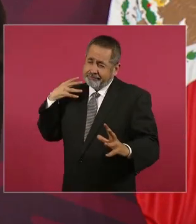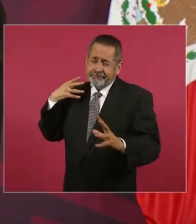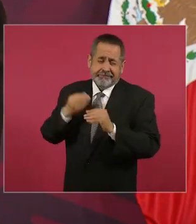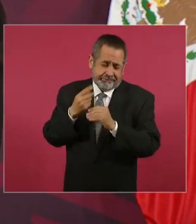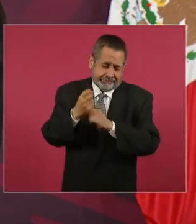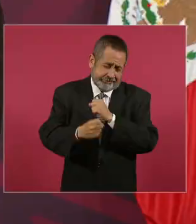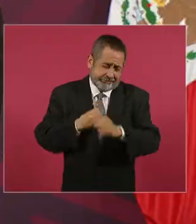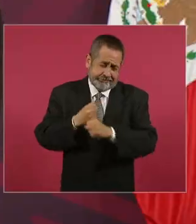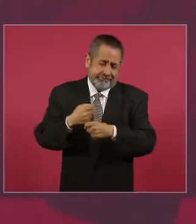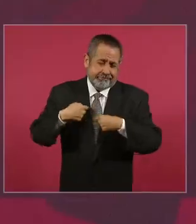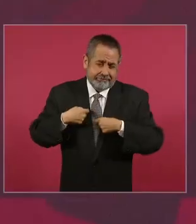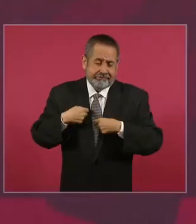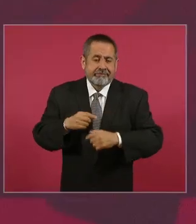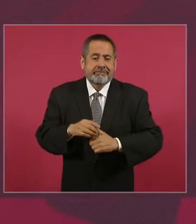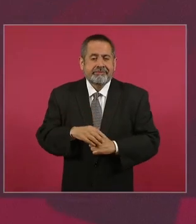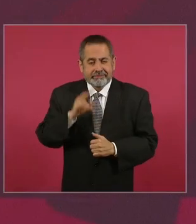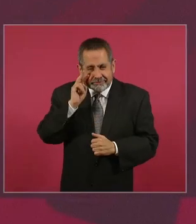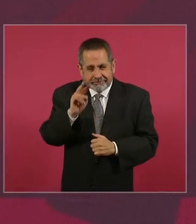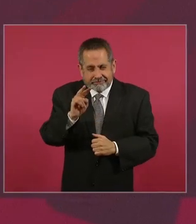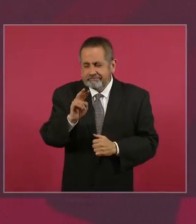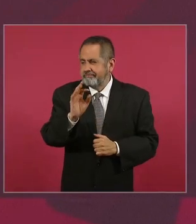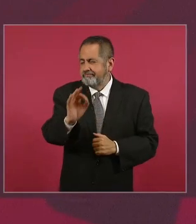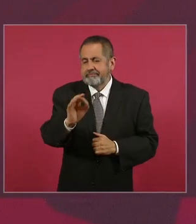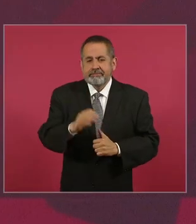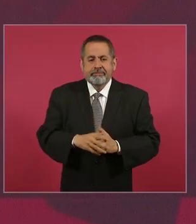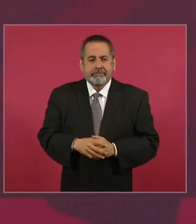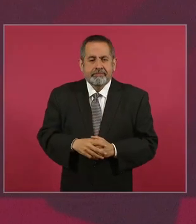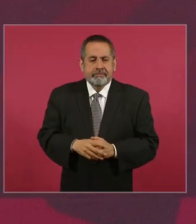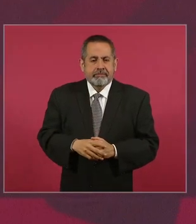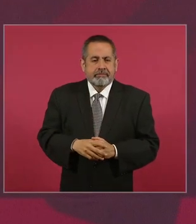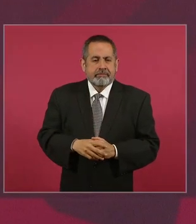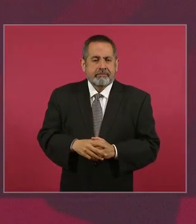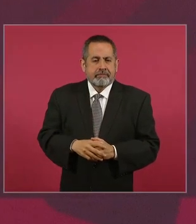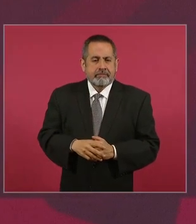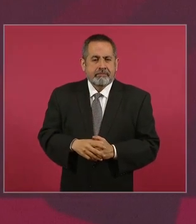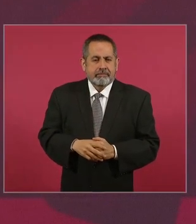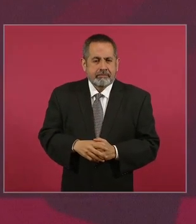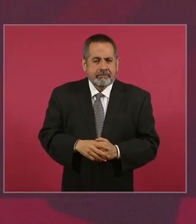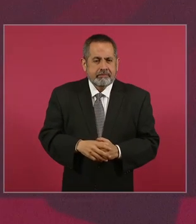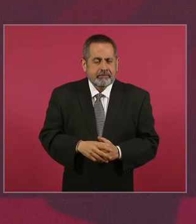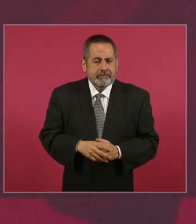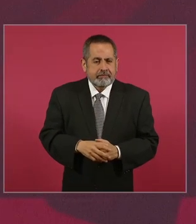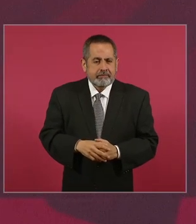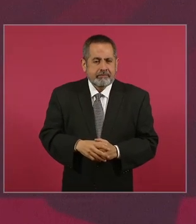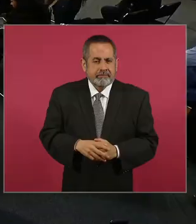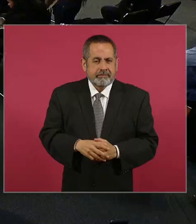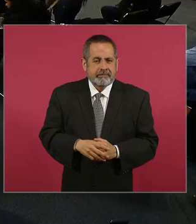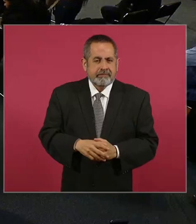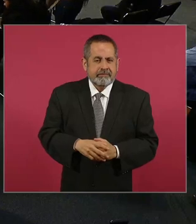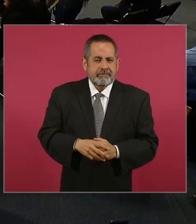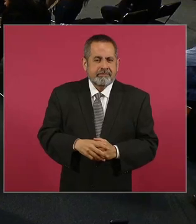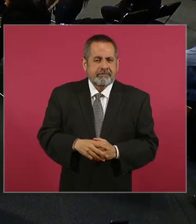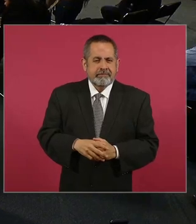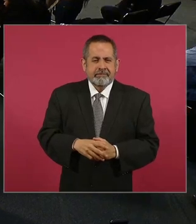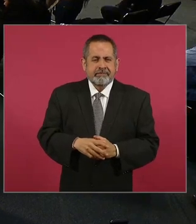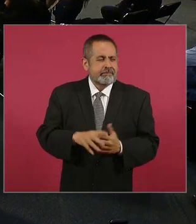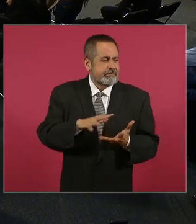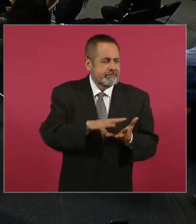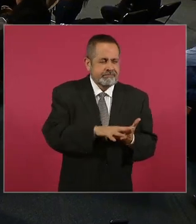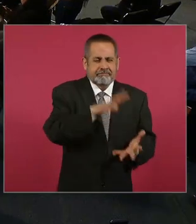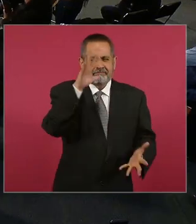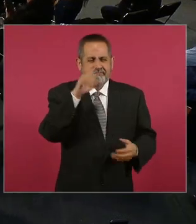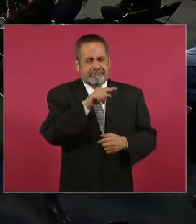tiempo en esto, de que los cuento, o sea, la mayoría de